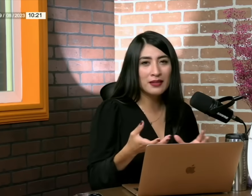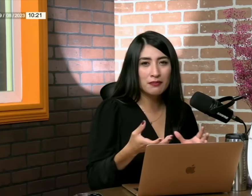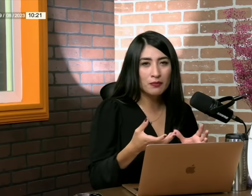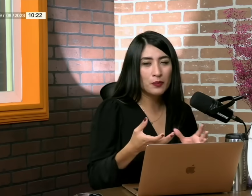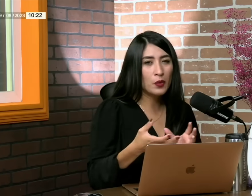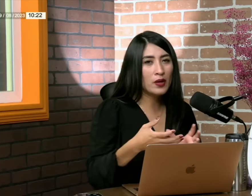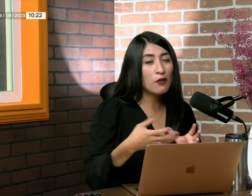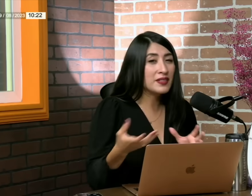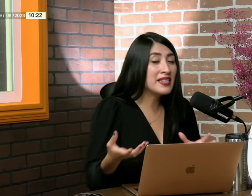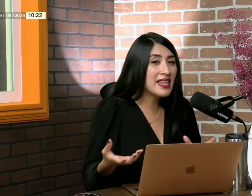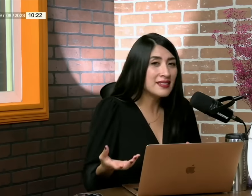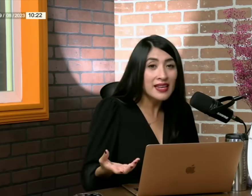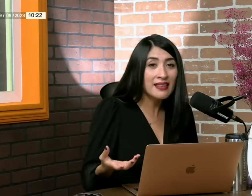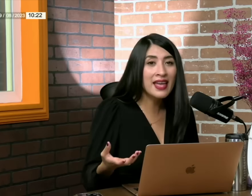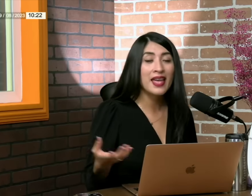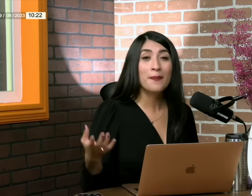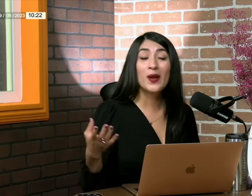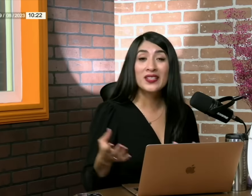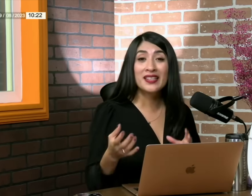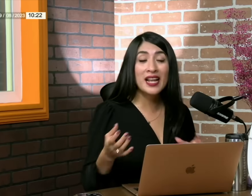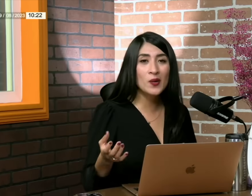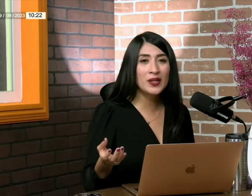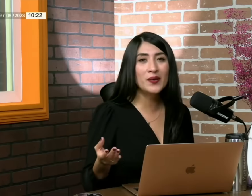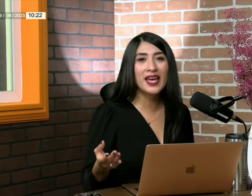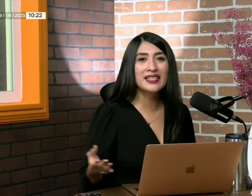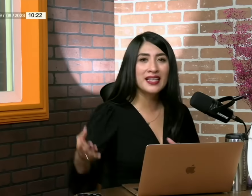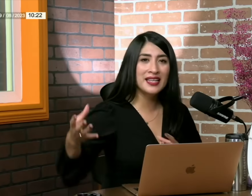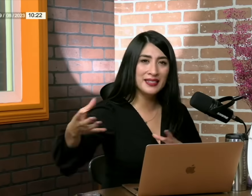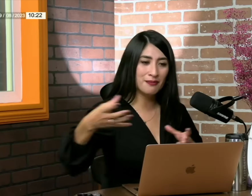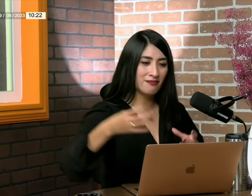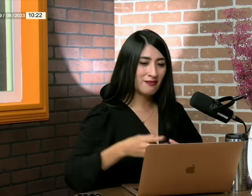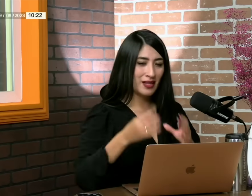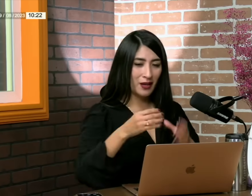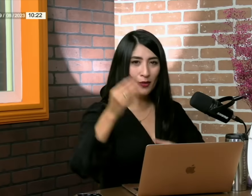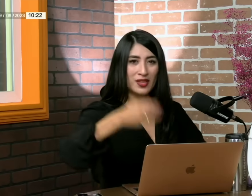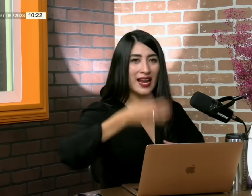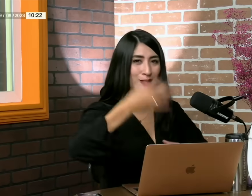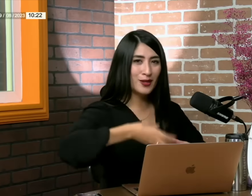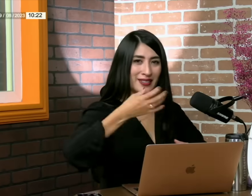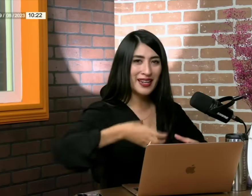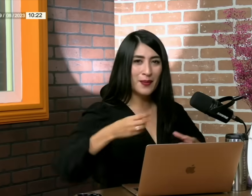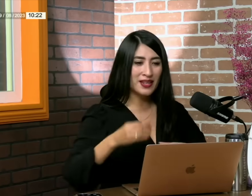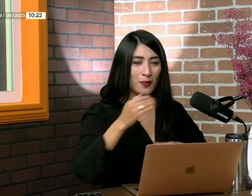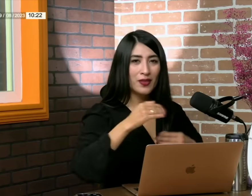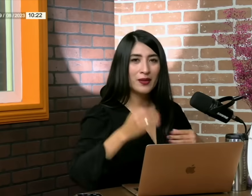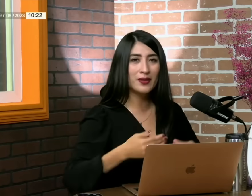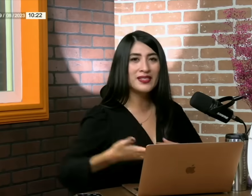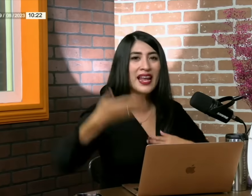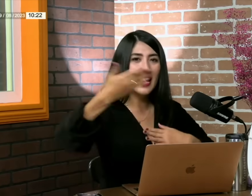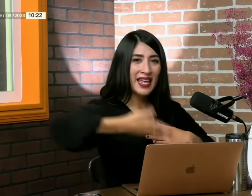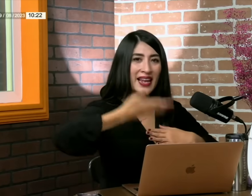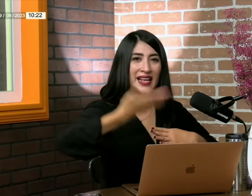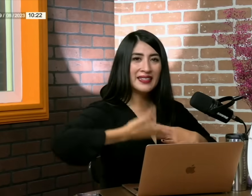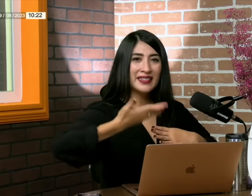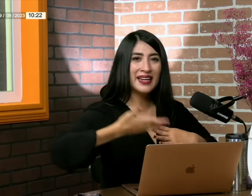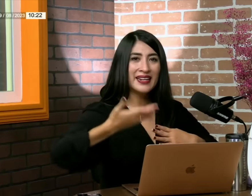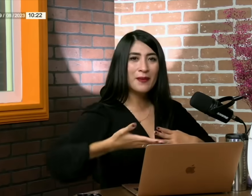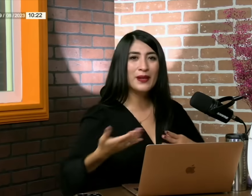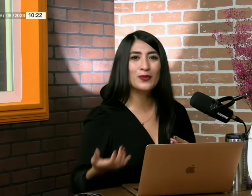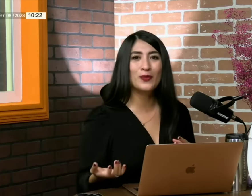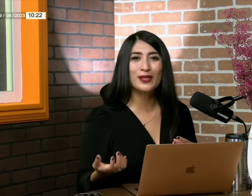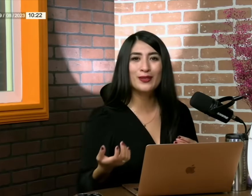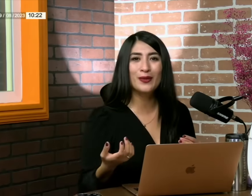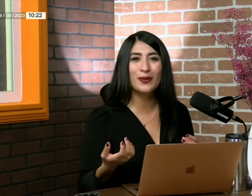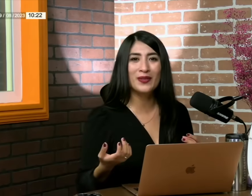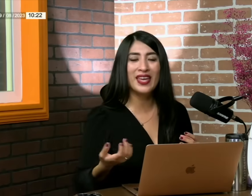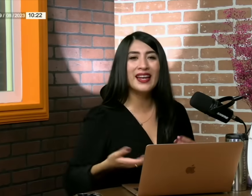pasar o sea por la oficina de Hacienda pero Hacienda lo único que hace es junta las hojas que le manda el poder judicial las